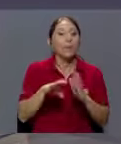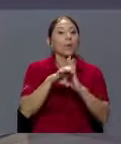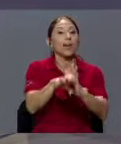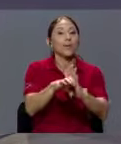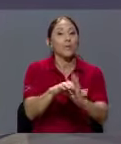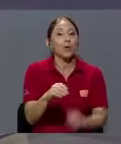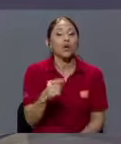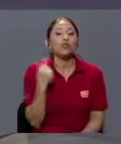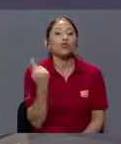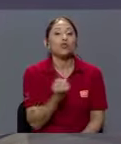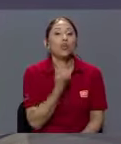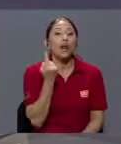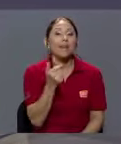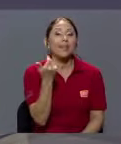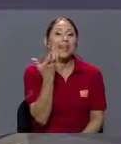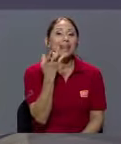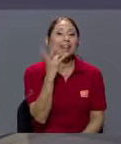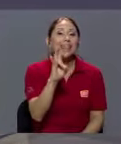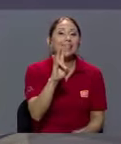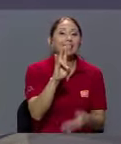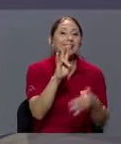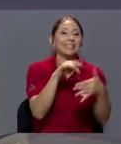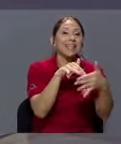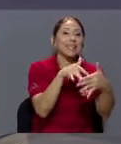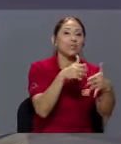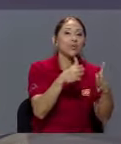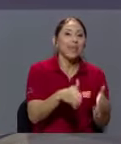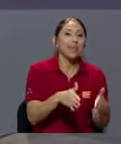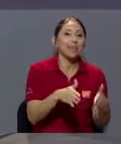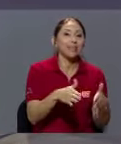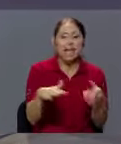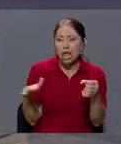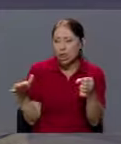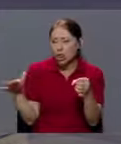solamente 17 estudiantes de los